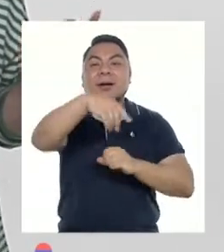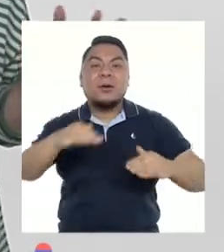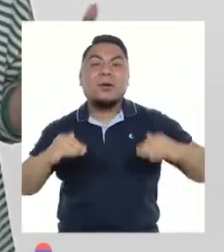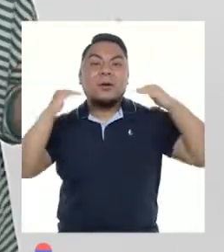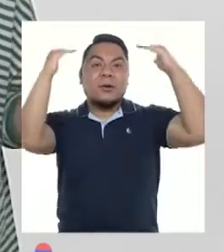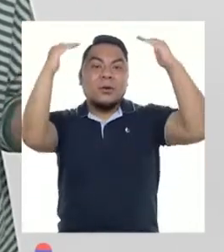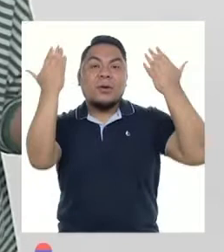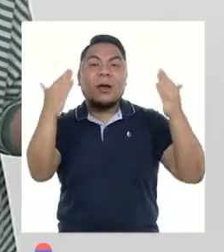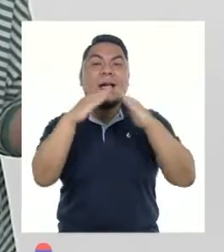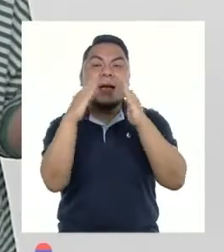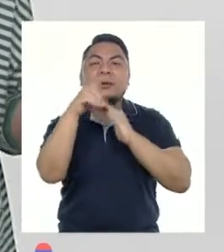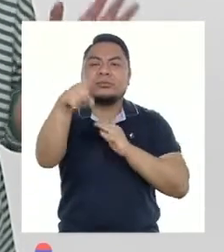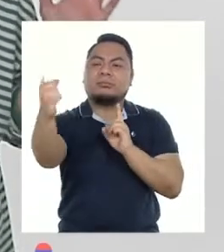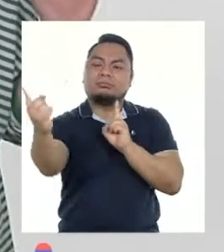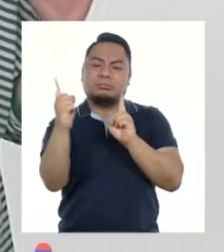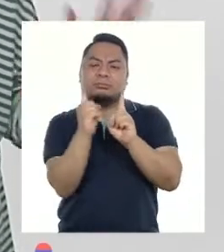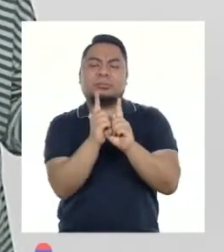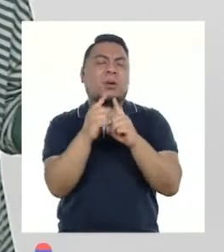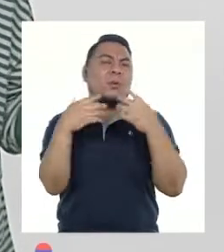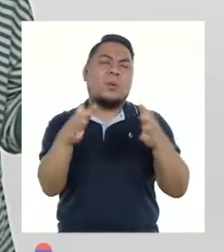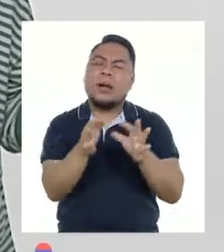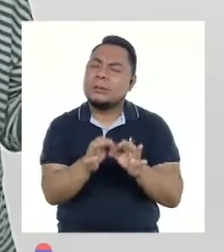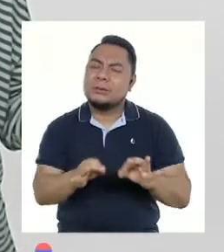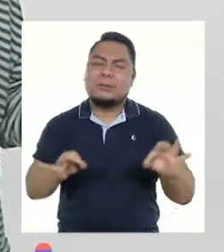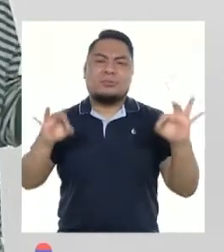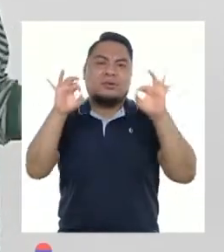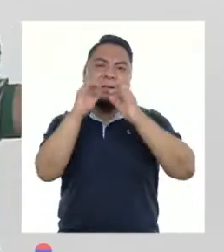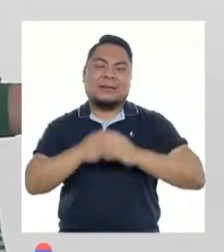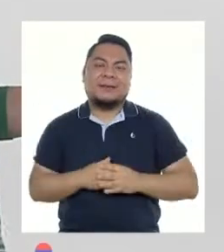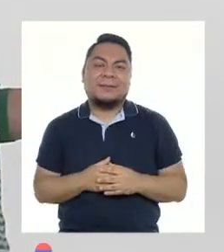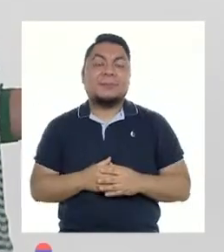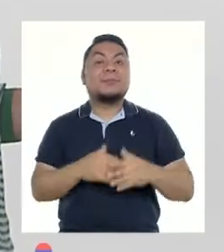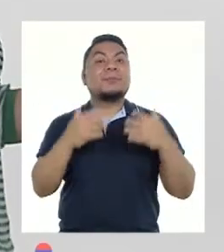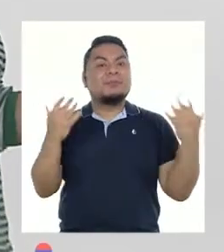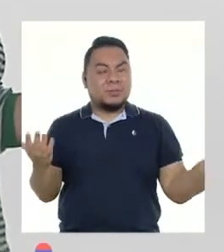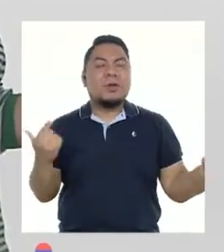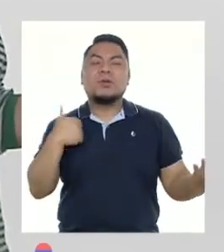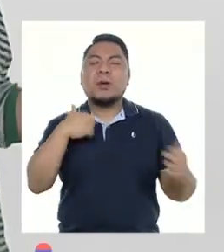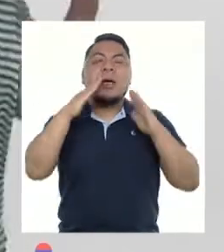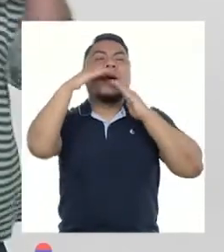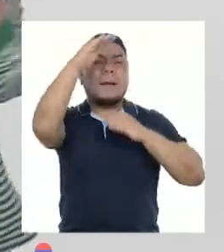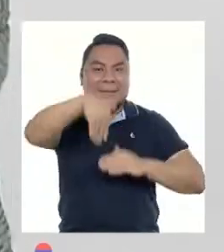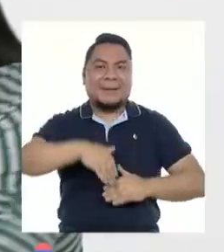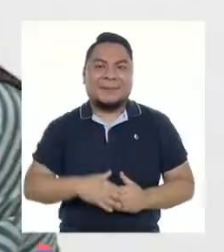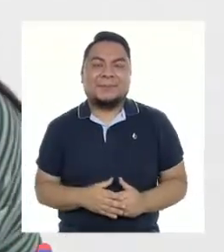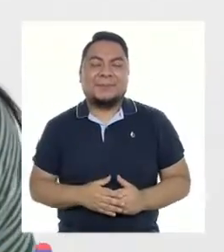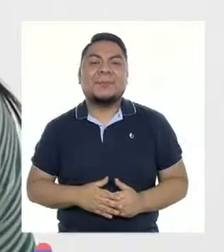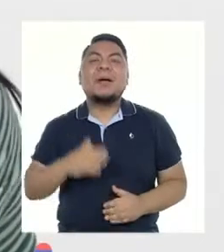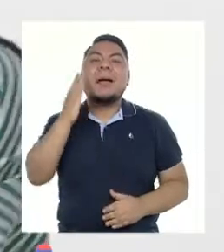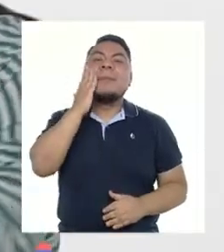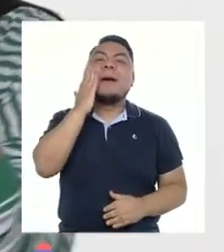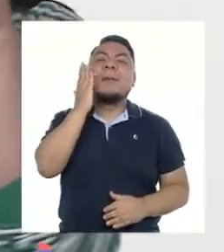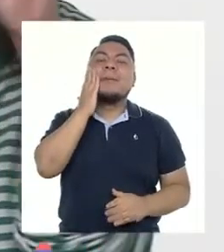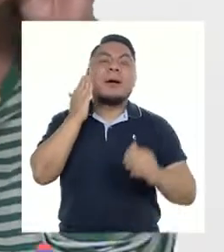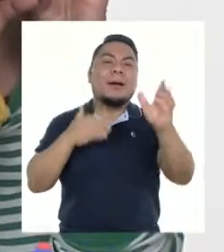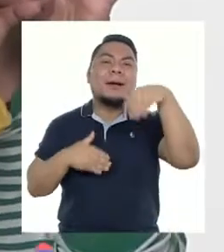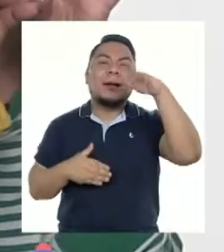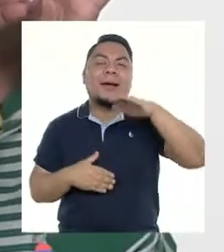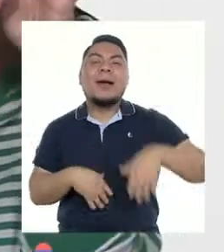la casa que su compañía es súper importante. Por eso haré mi llamado.